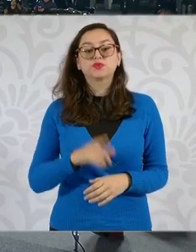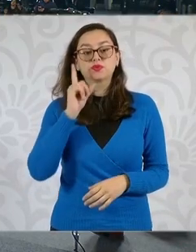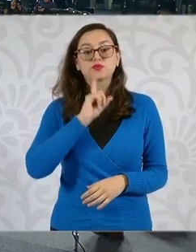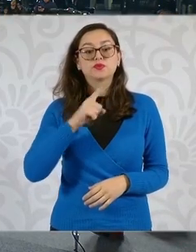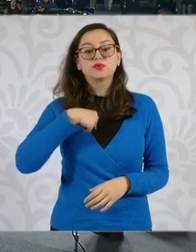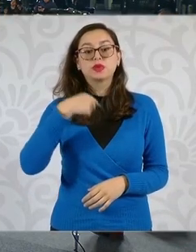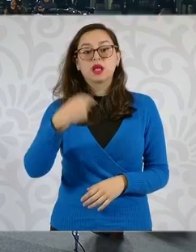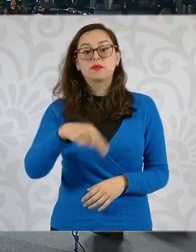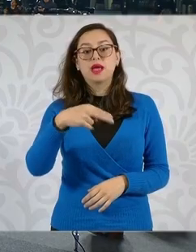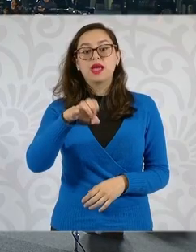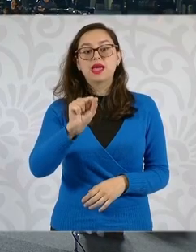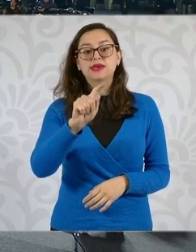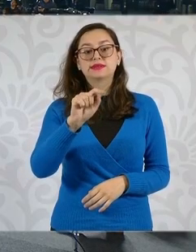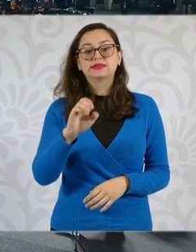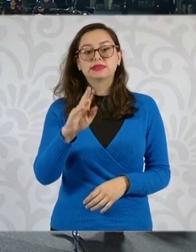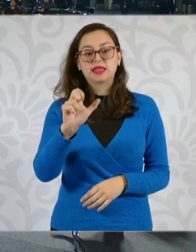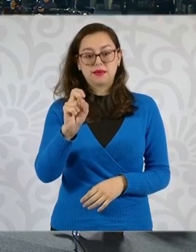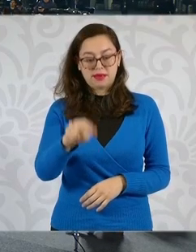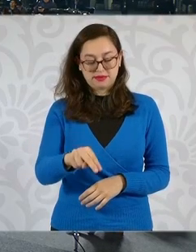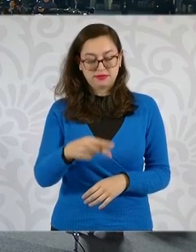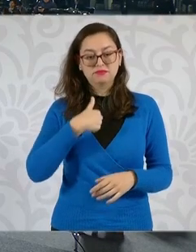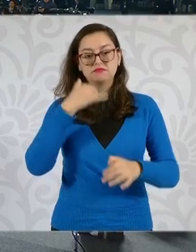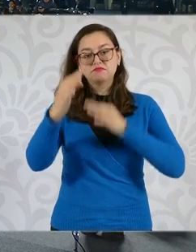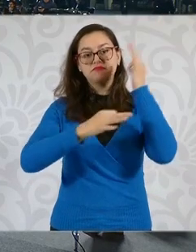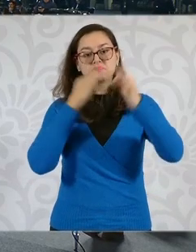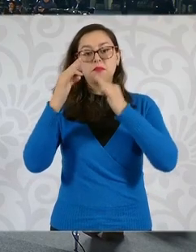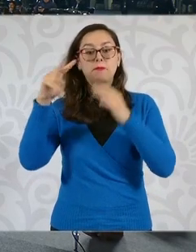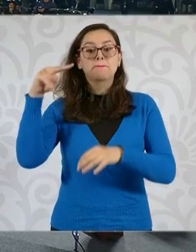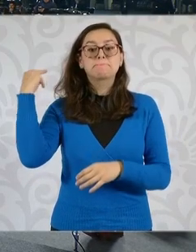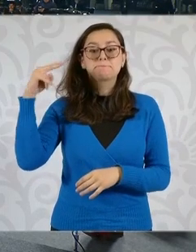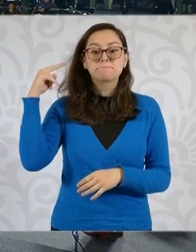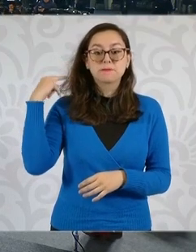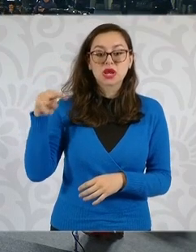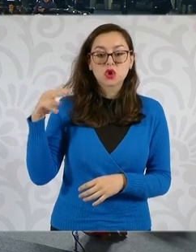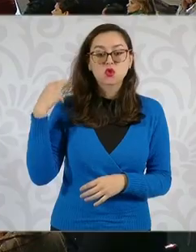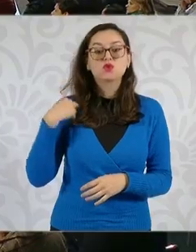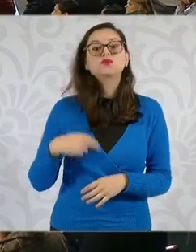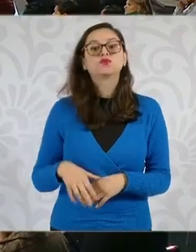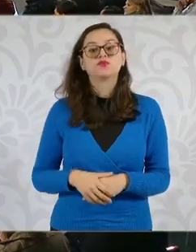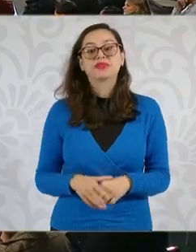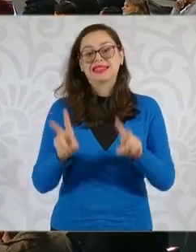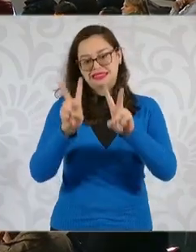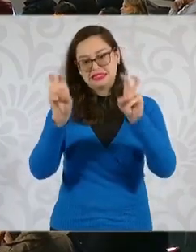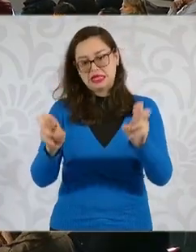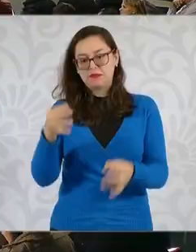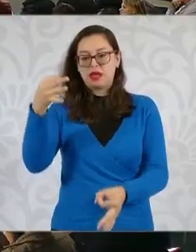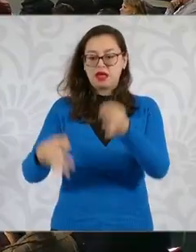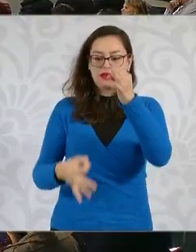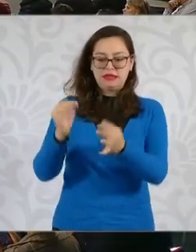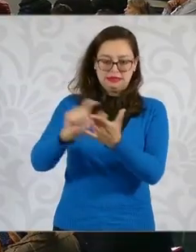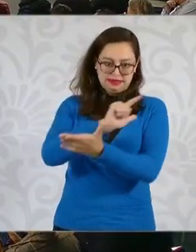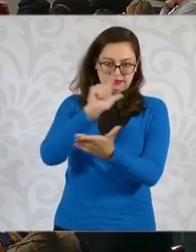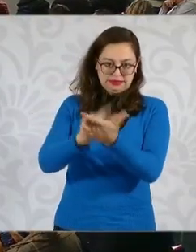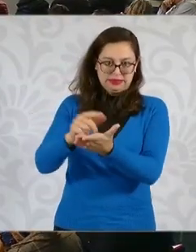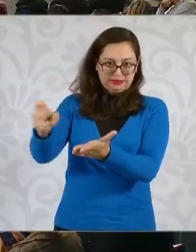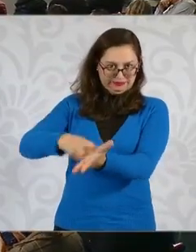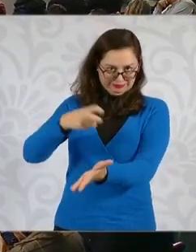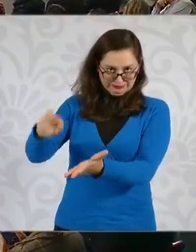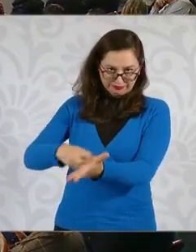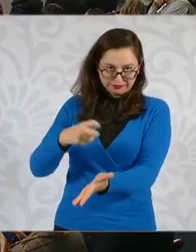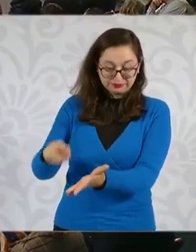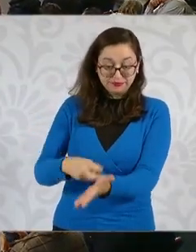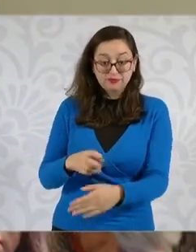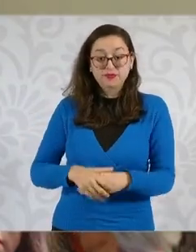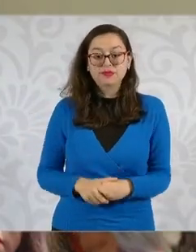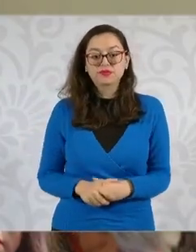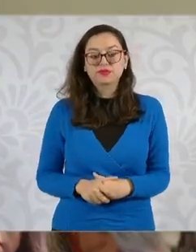vanguardia veracruz presidenta volviendo al tema de la reforma judicial que garantiza que estos cambios que